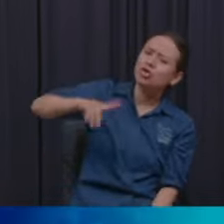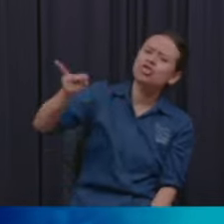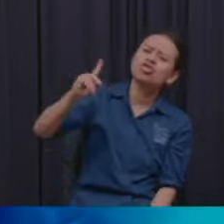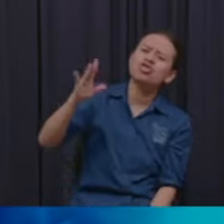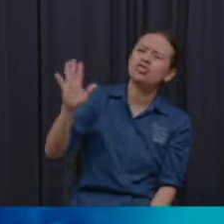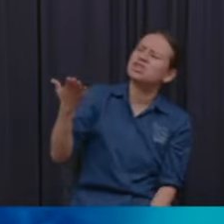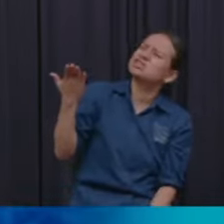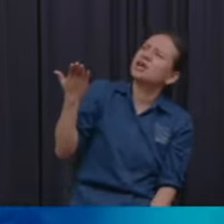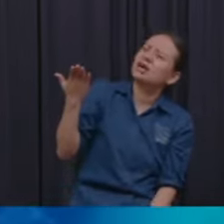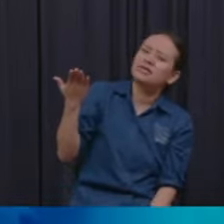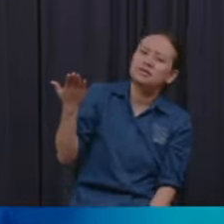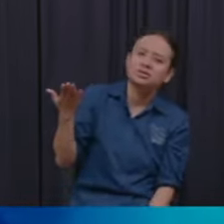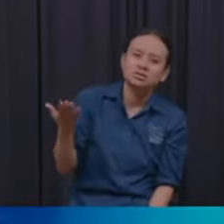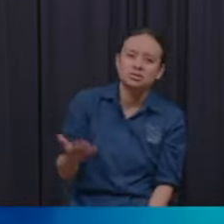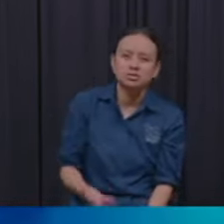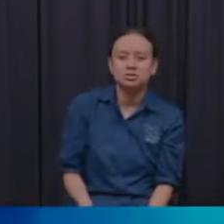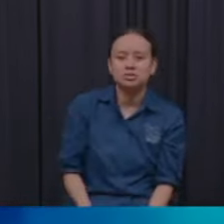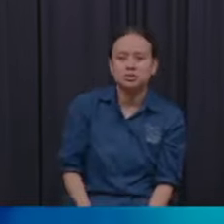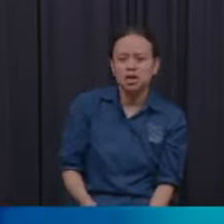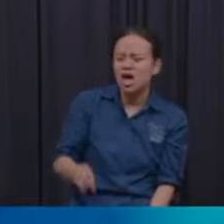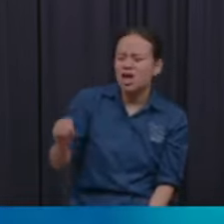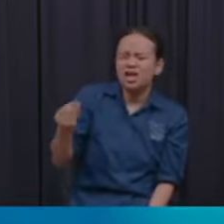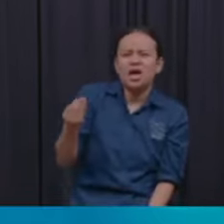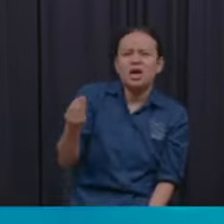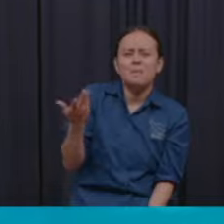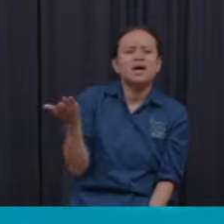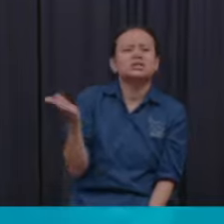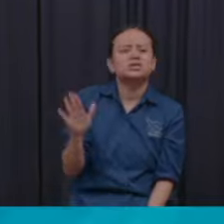estabas? ¿Qué pasó?